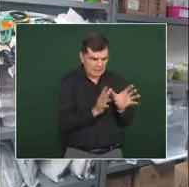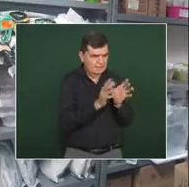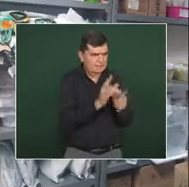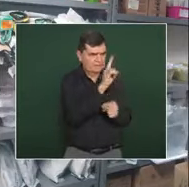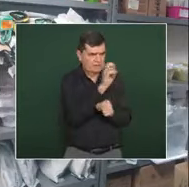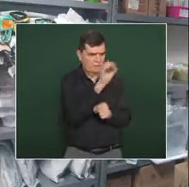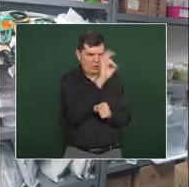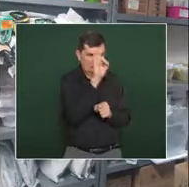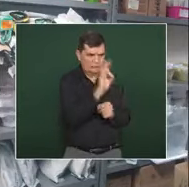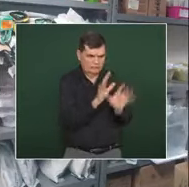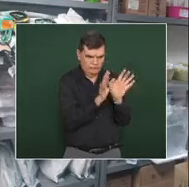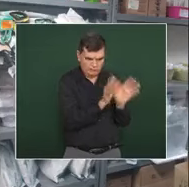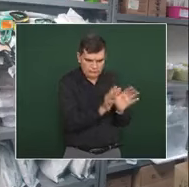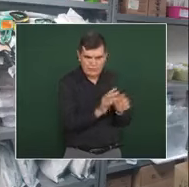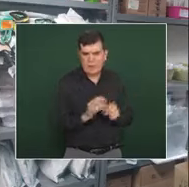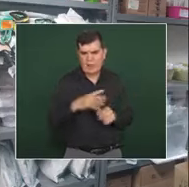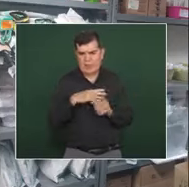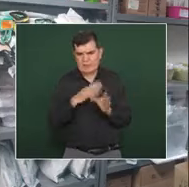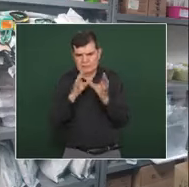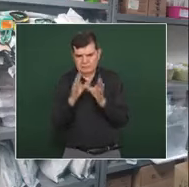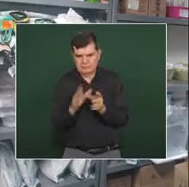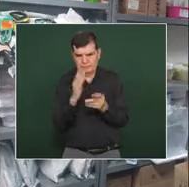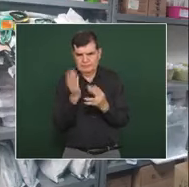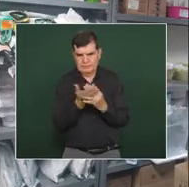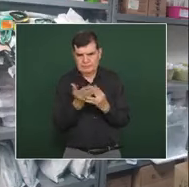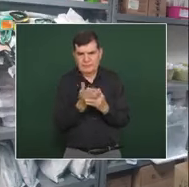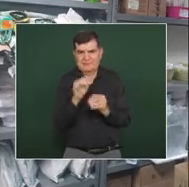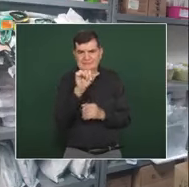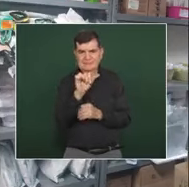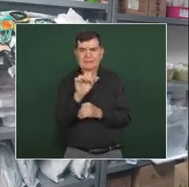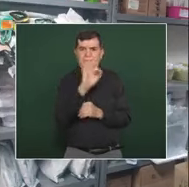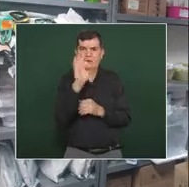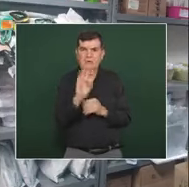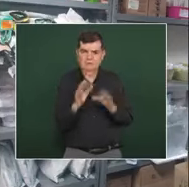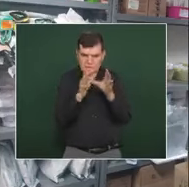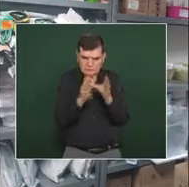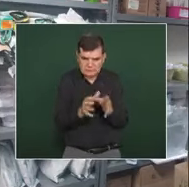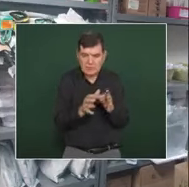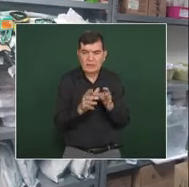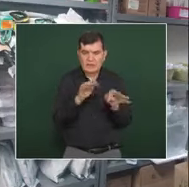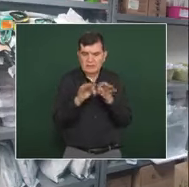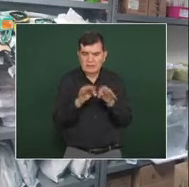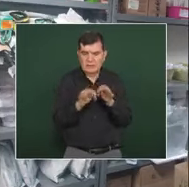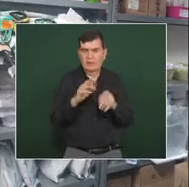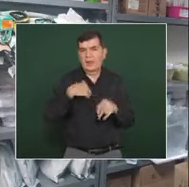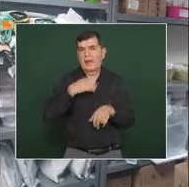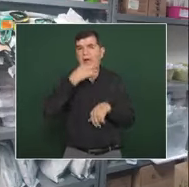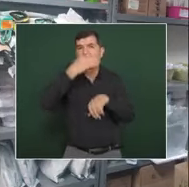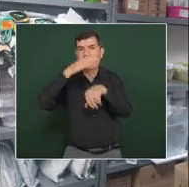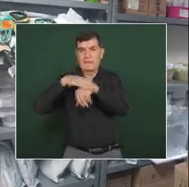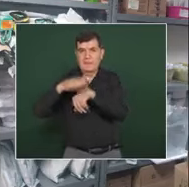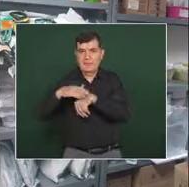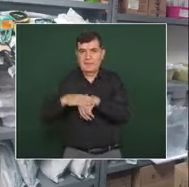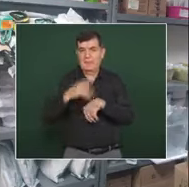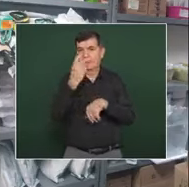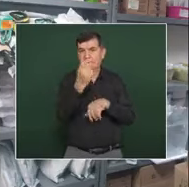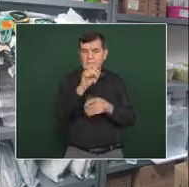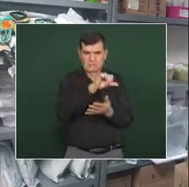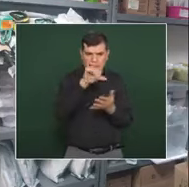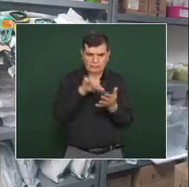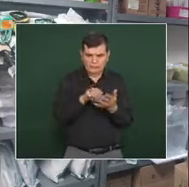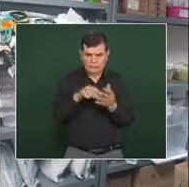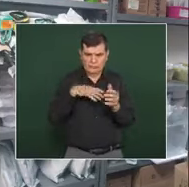y los de mediano plazo llevan un avance del 16%. Y les recuerdo que todos estos centros